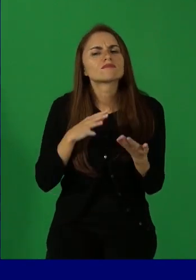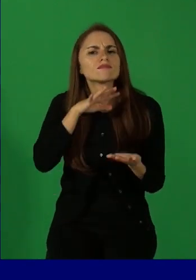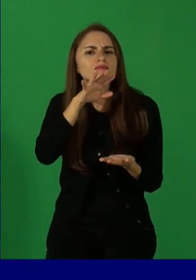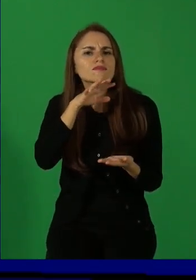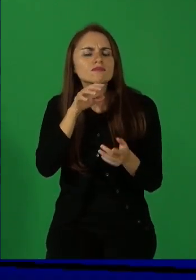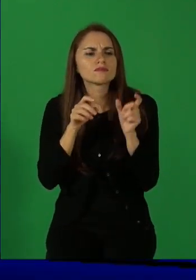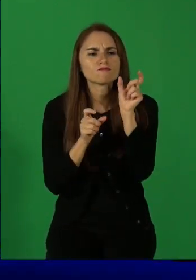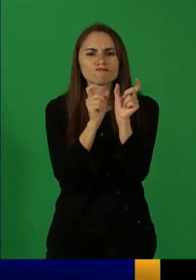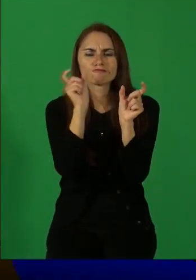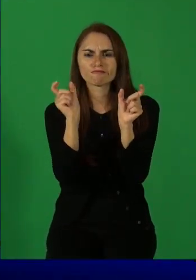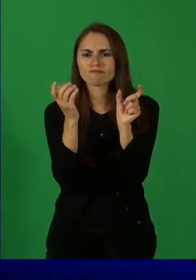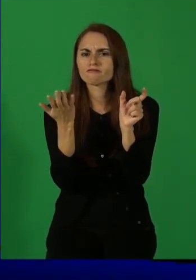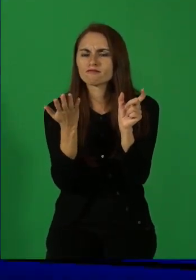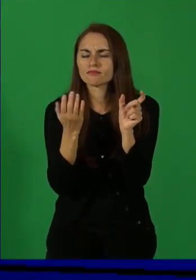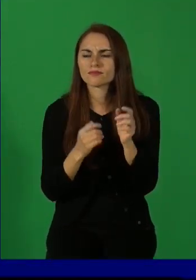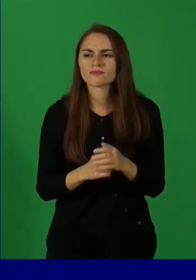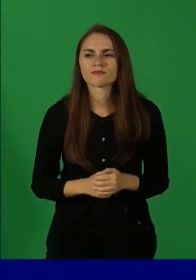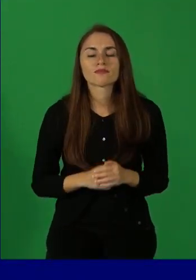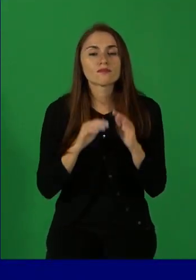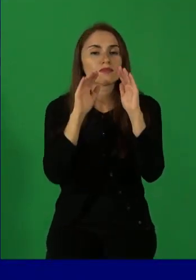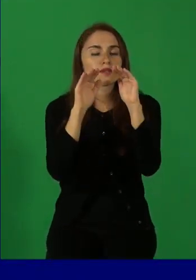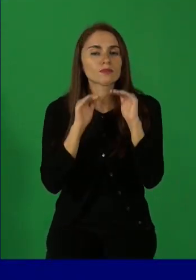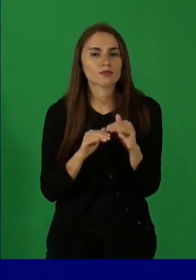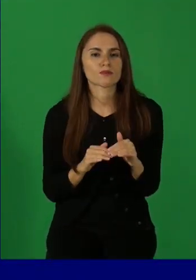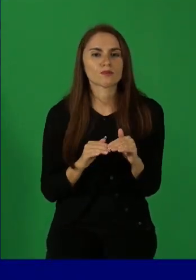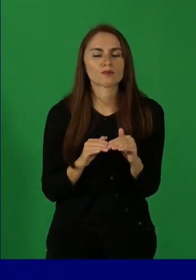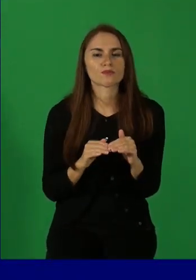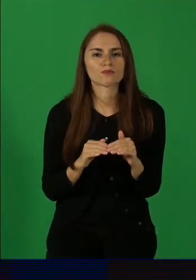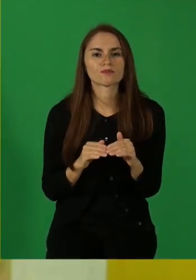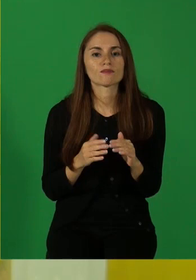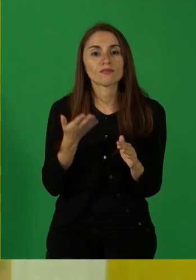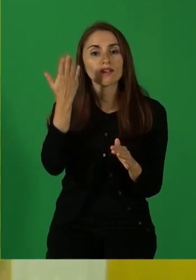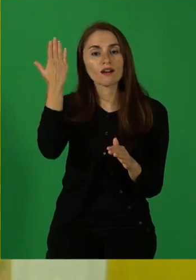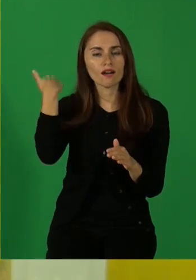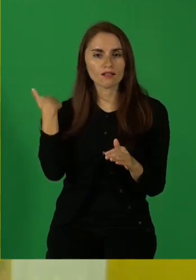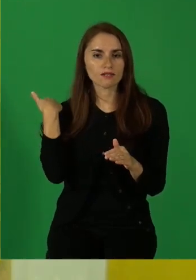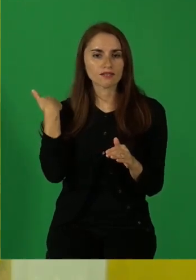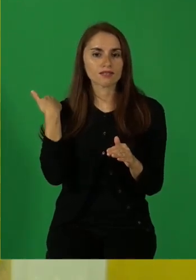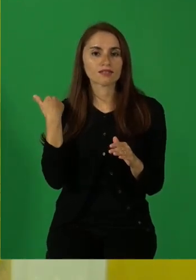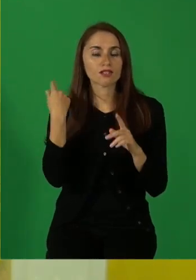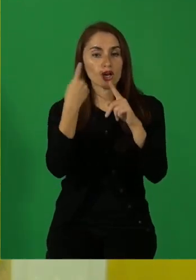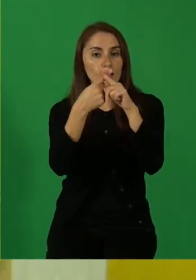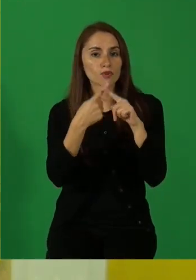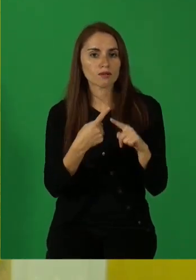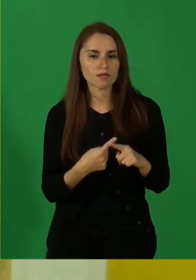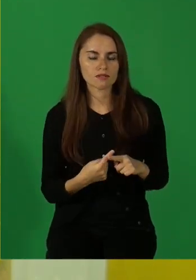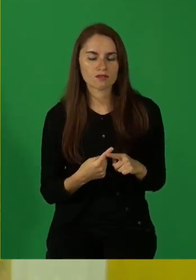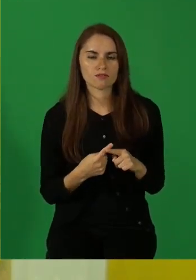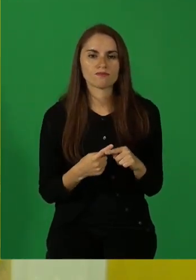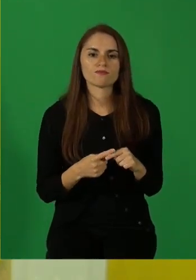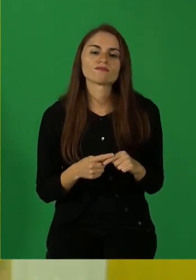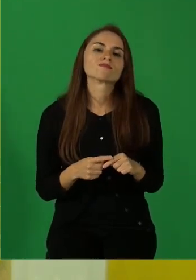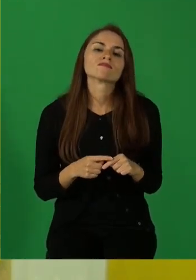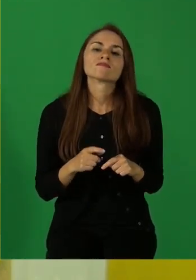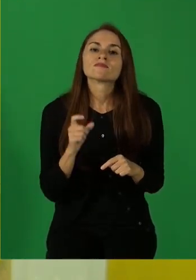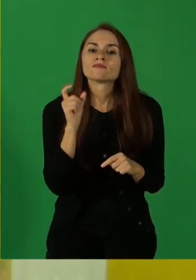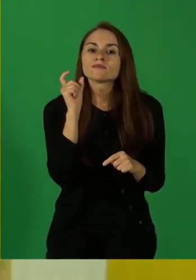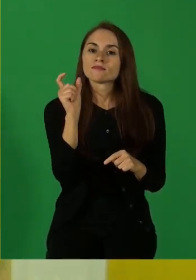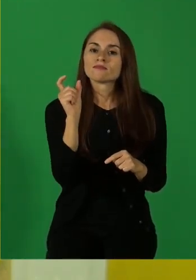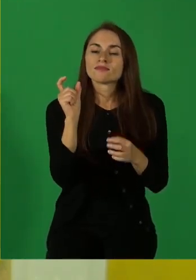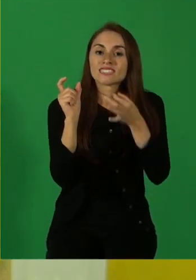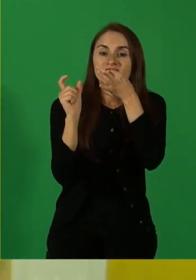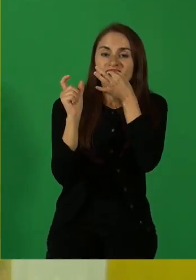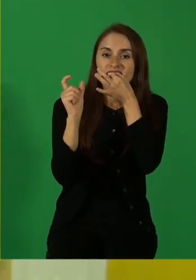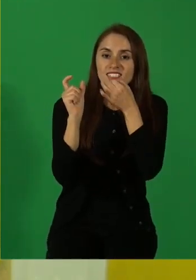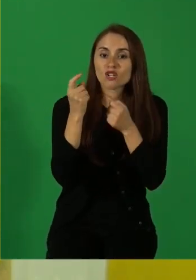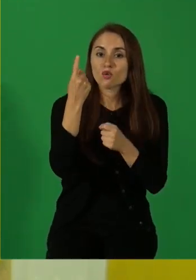cuando dividamos? De la misma manera que lo hicimos, ¿no es cierto?, la clase anterior con la multiplicación. La ficha verde con el